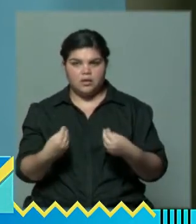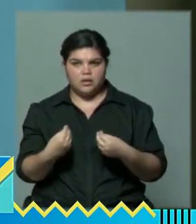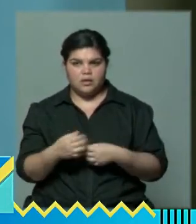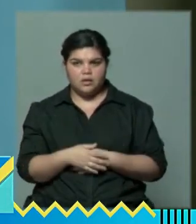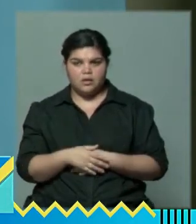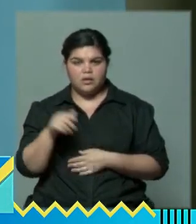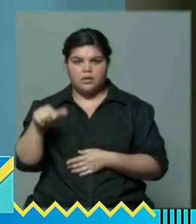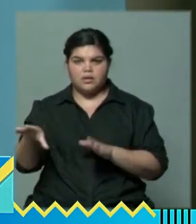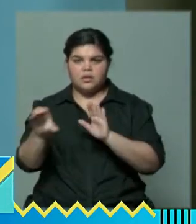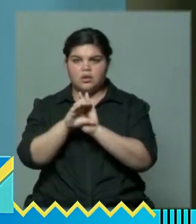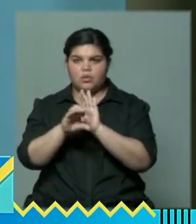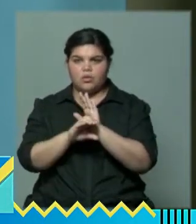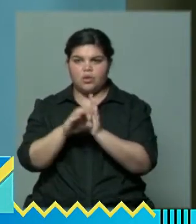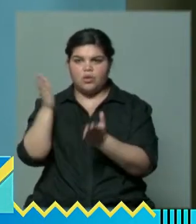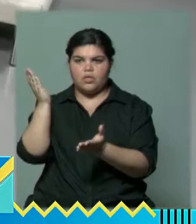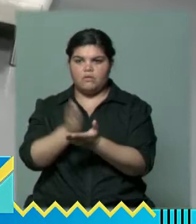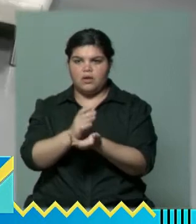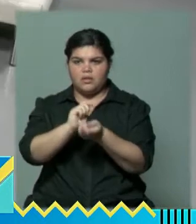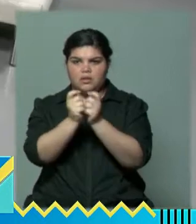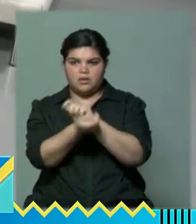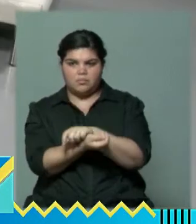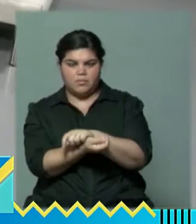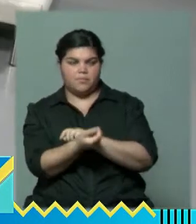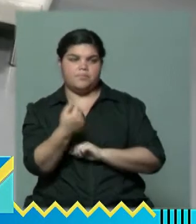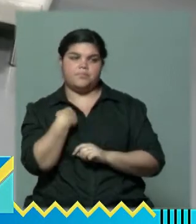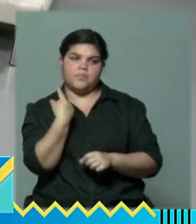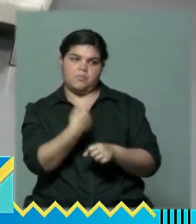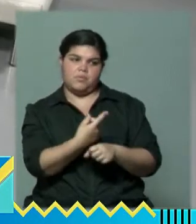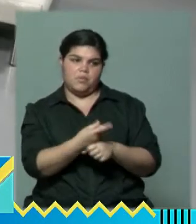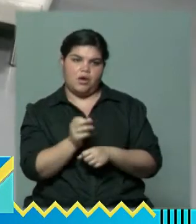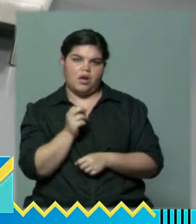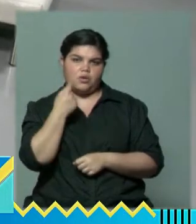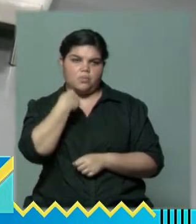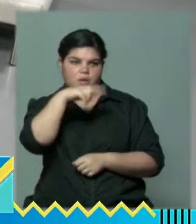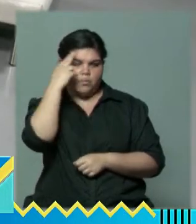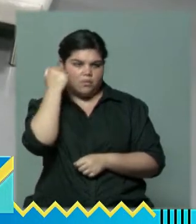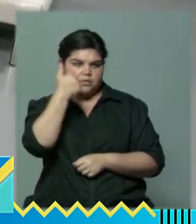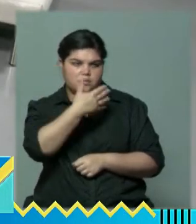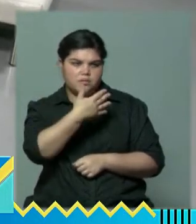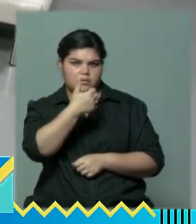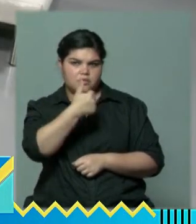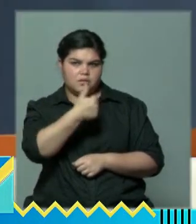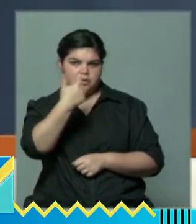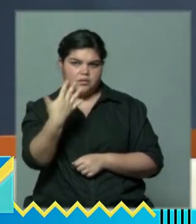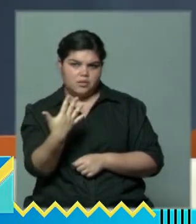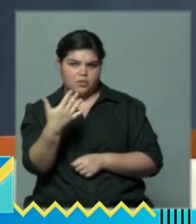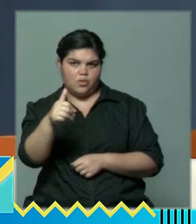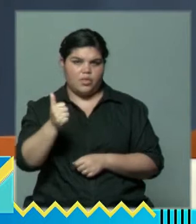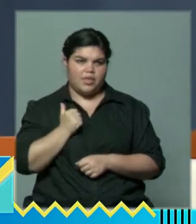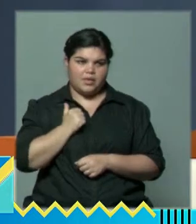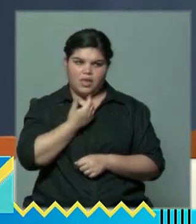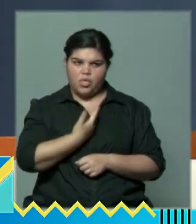el código de faltas. Hay que hacer un par de declaraciones. Primero, 1965 era gobierno democrático, no había dictadura. La dictadura